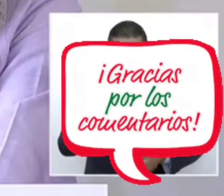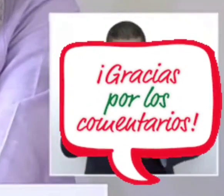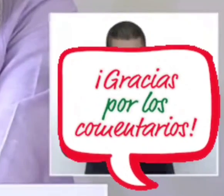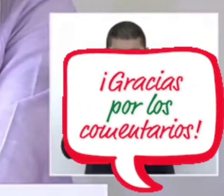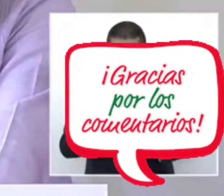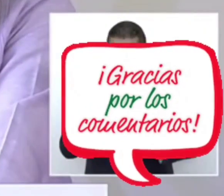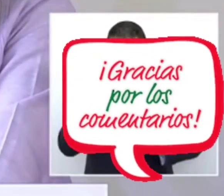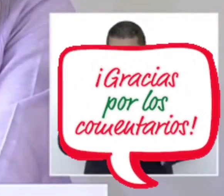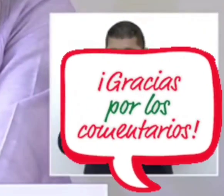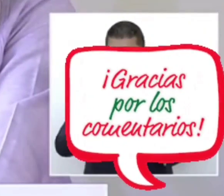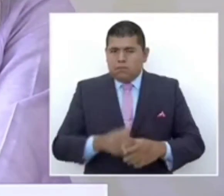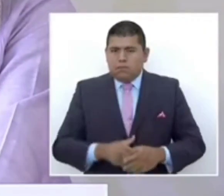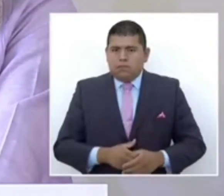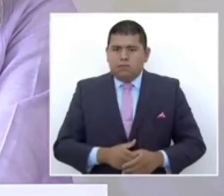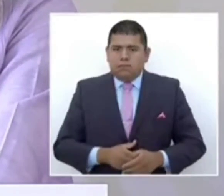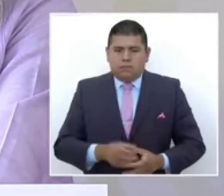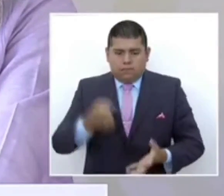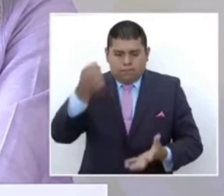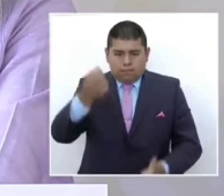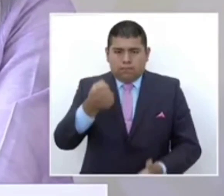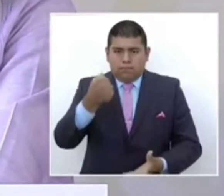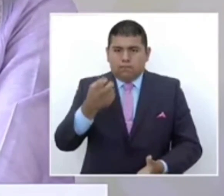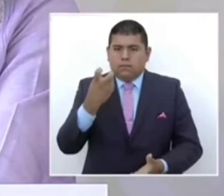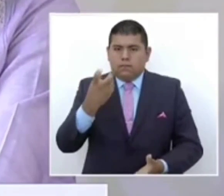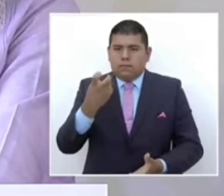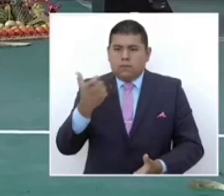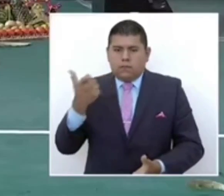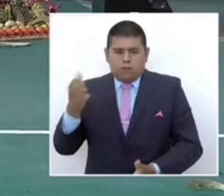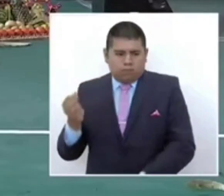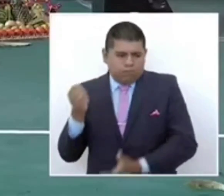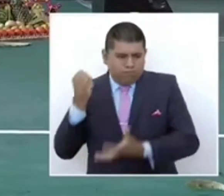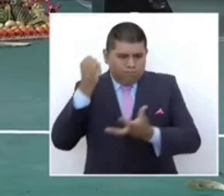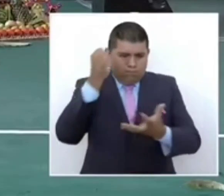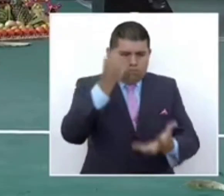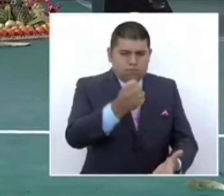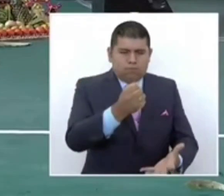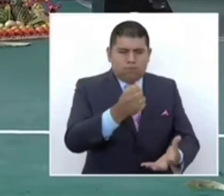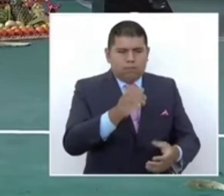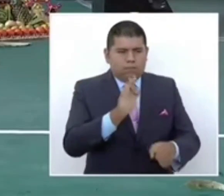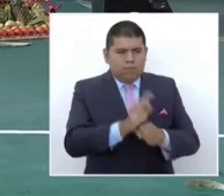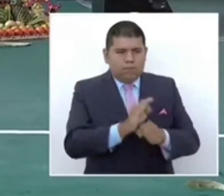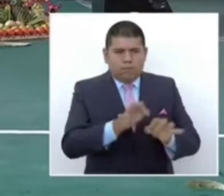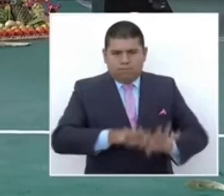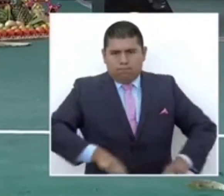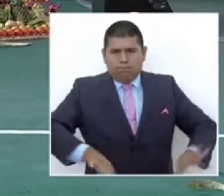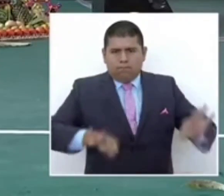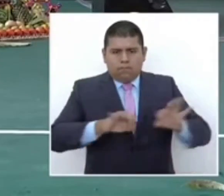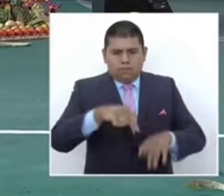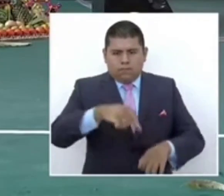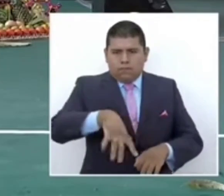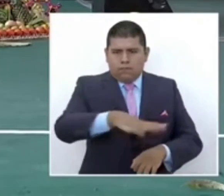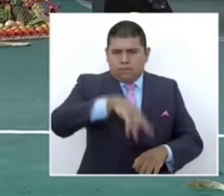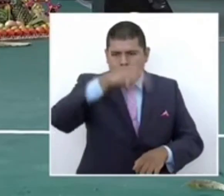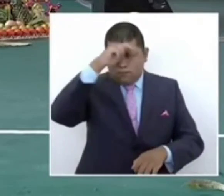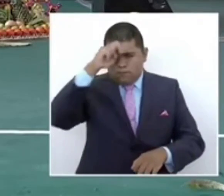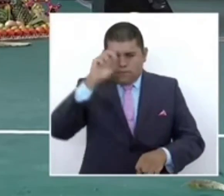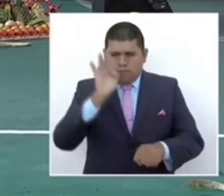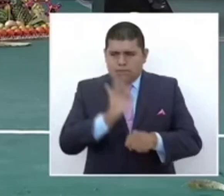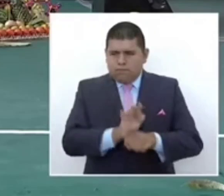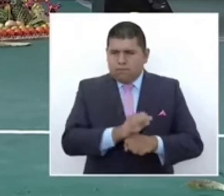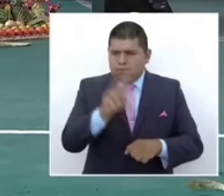Importante, es una fuente de ingresos muy importante para el estado de